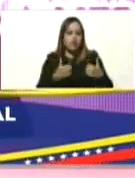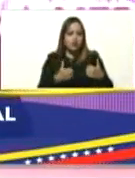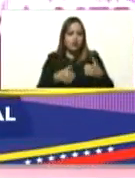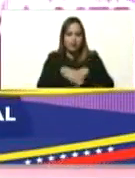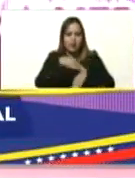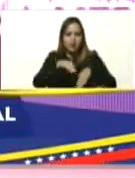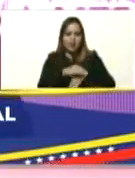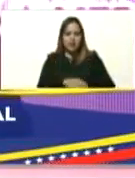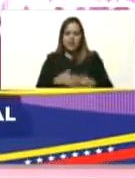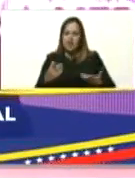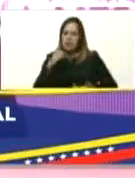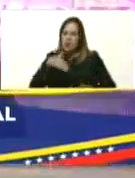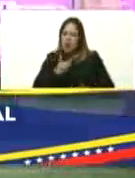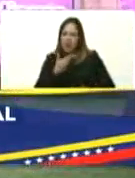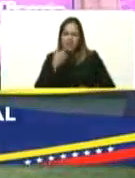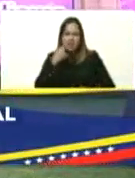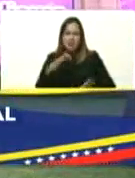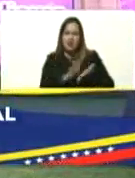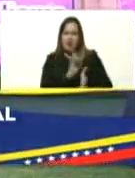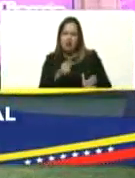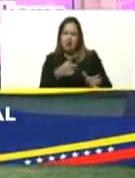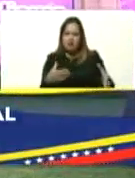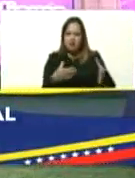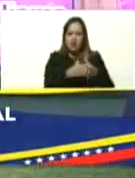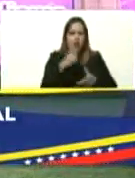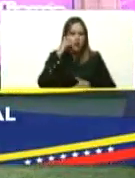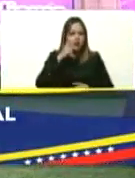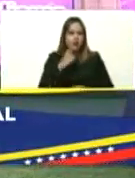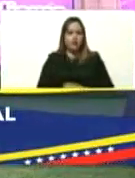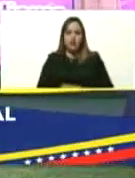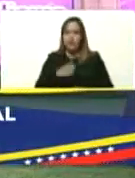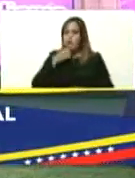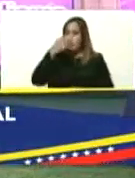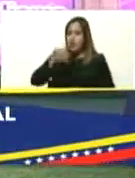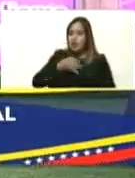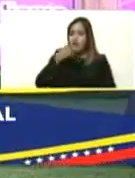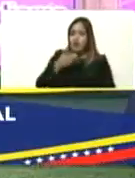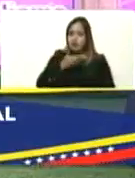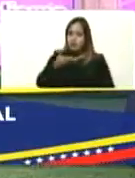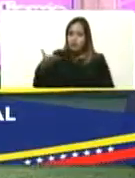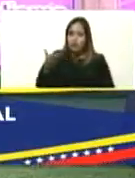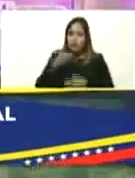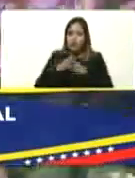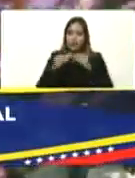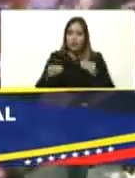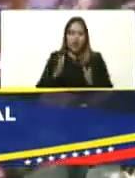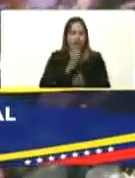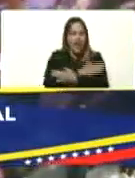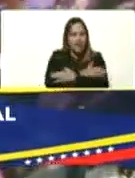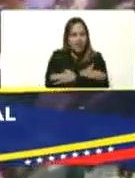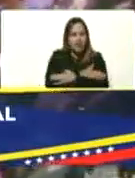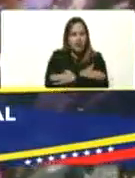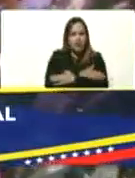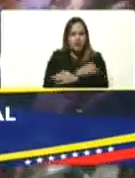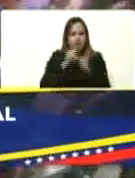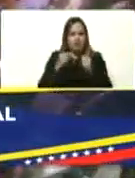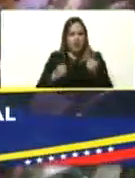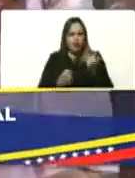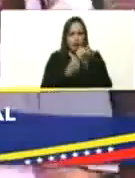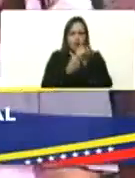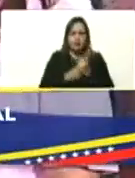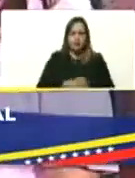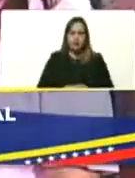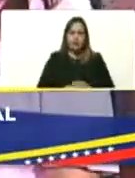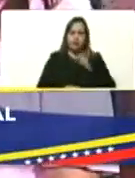a la estación rosa? Sí, buenas tardes para todas y un abrazo solidario. En